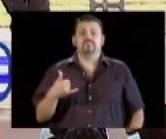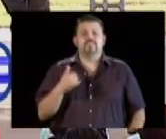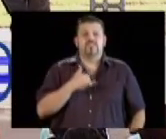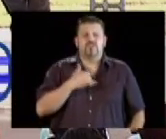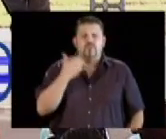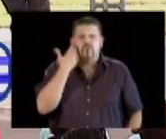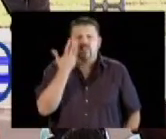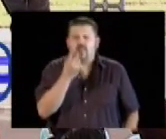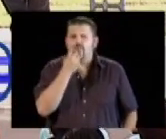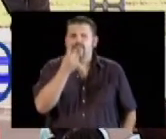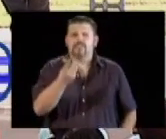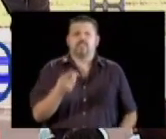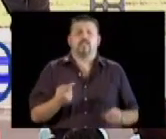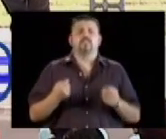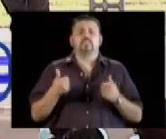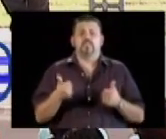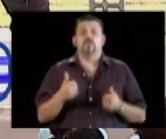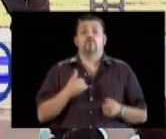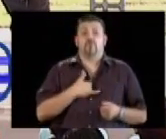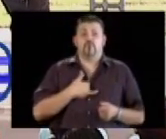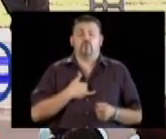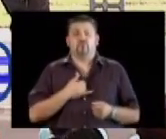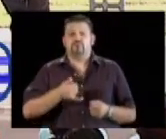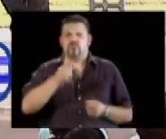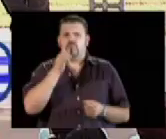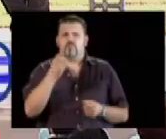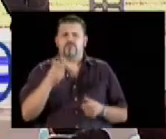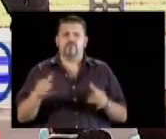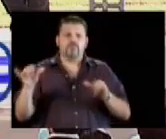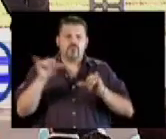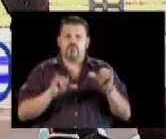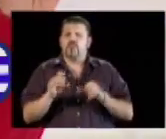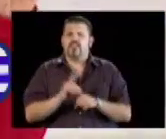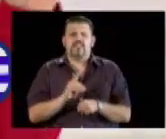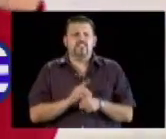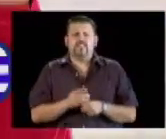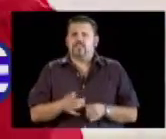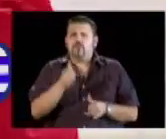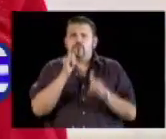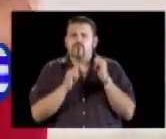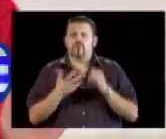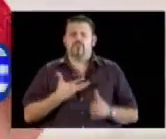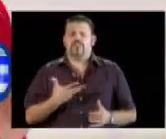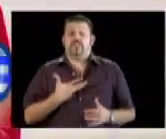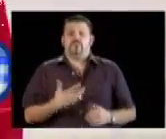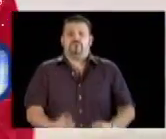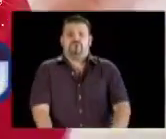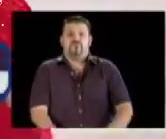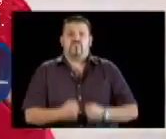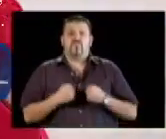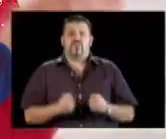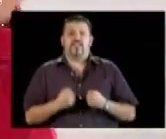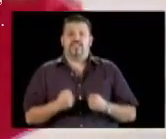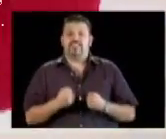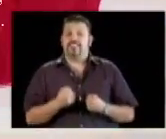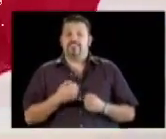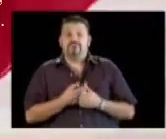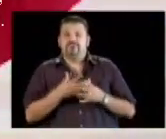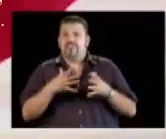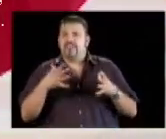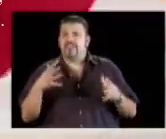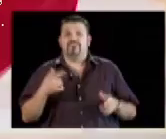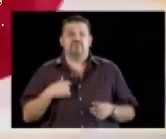quiero decirles algo, que yo tomo los productos OmniLife y desde que los tomo tengo una energía tremenda, no paro. Yo